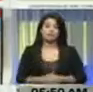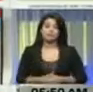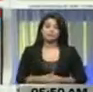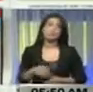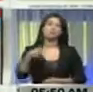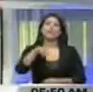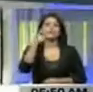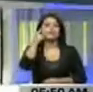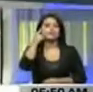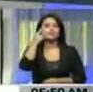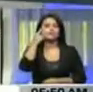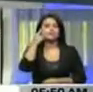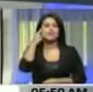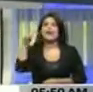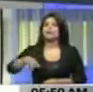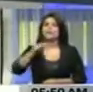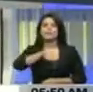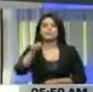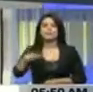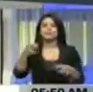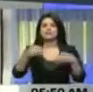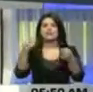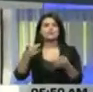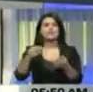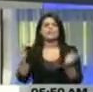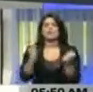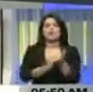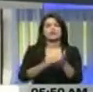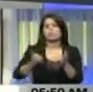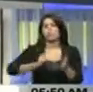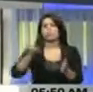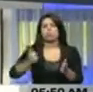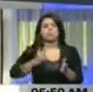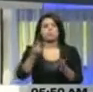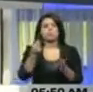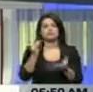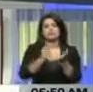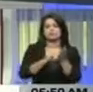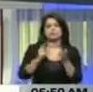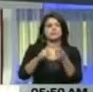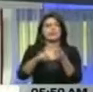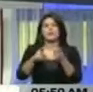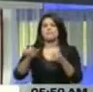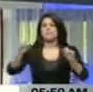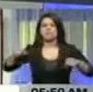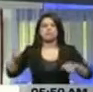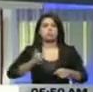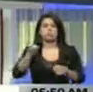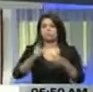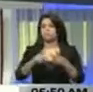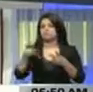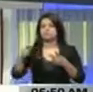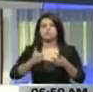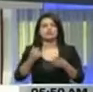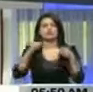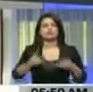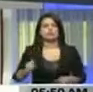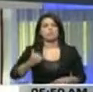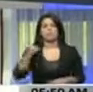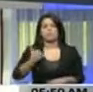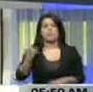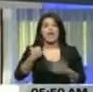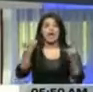ustedes saben que aquí la gente le pone los precios a la vivienda, al carro, a la moto, que le da la gana. ¿Y qué sucede hoy en día? Que ahora la